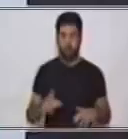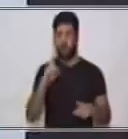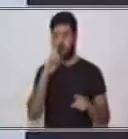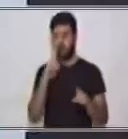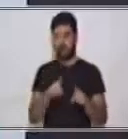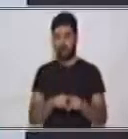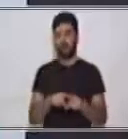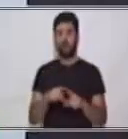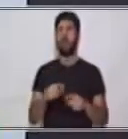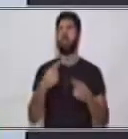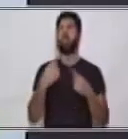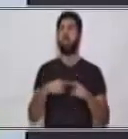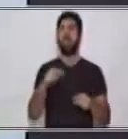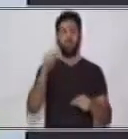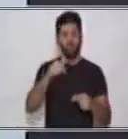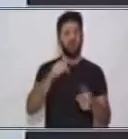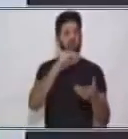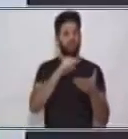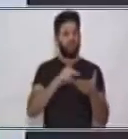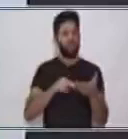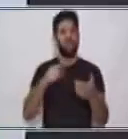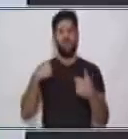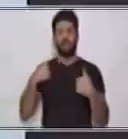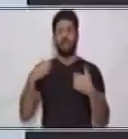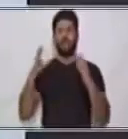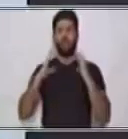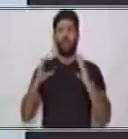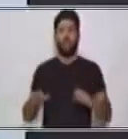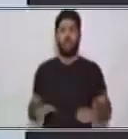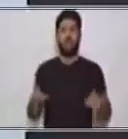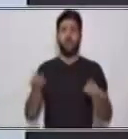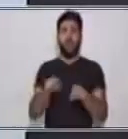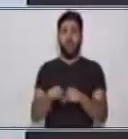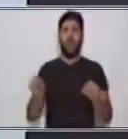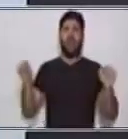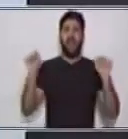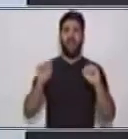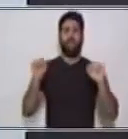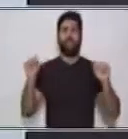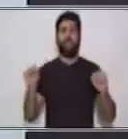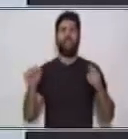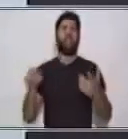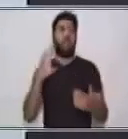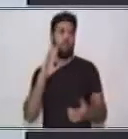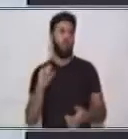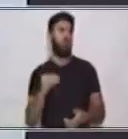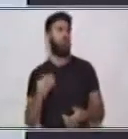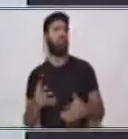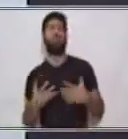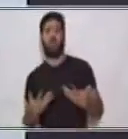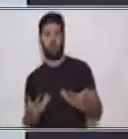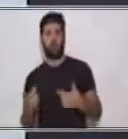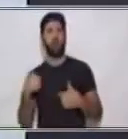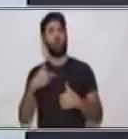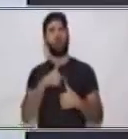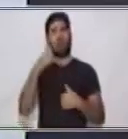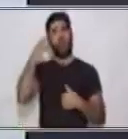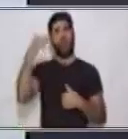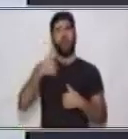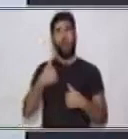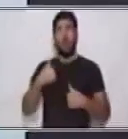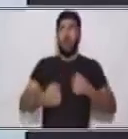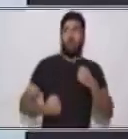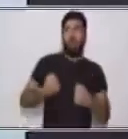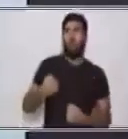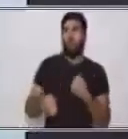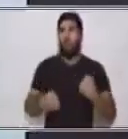que la lectura es una actividad física? Porque cuando nosotros estamos hablando de una actividad física, posiblemente nosotros nos ponemos a imaginar que